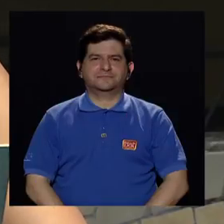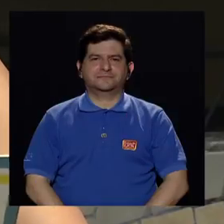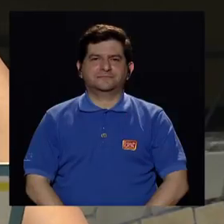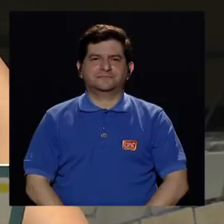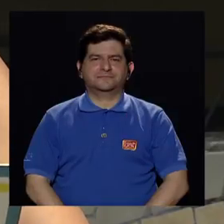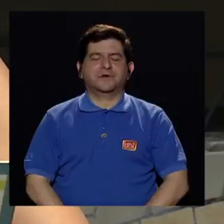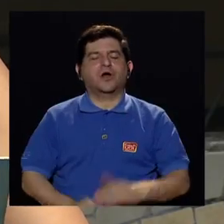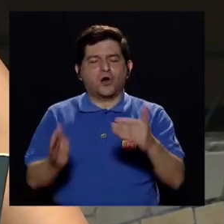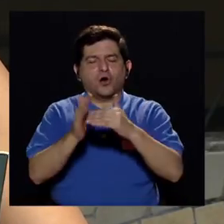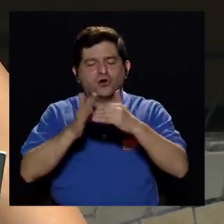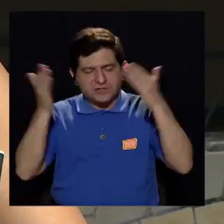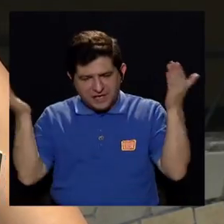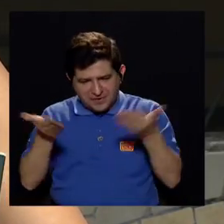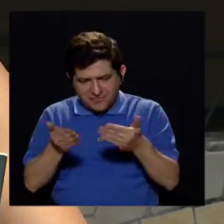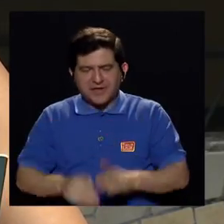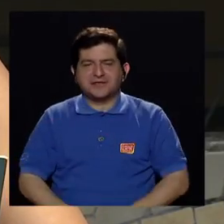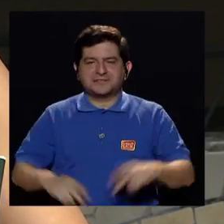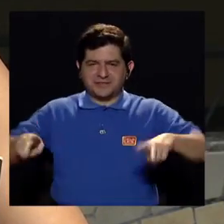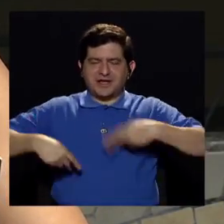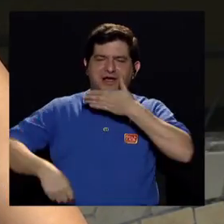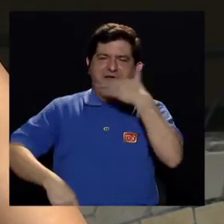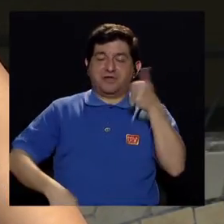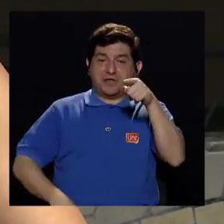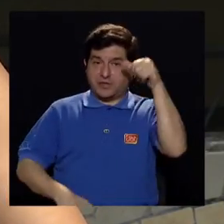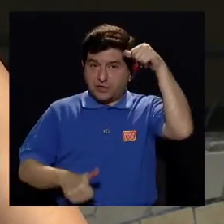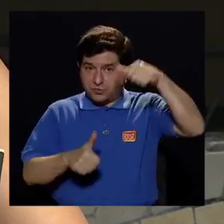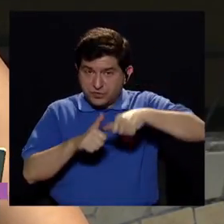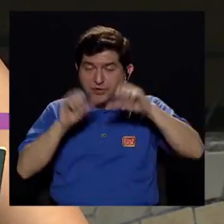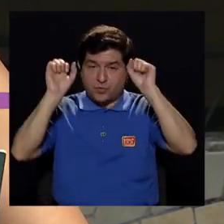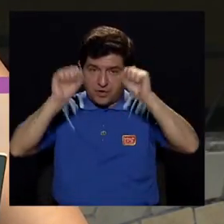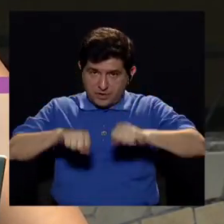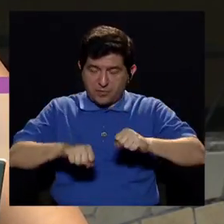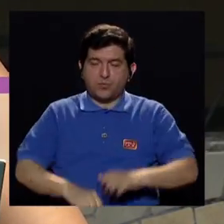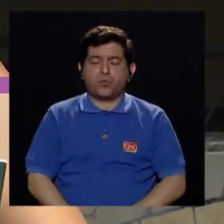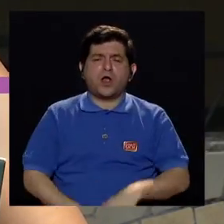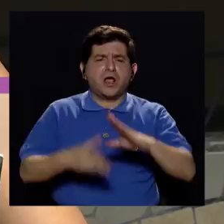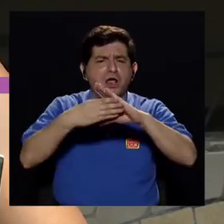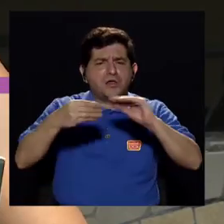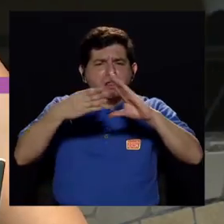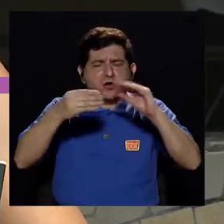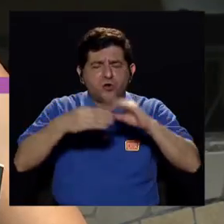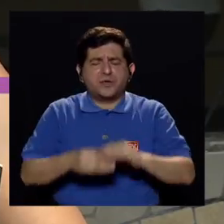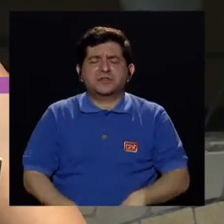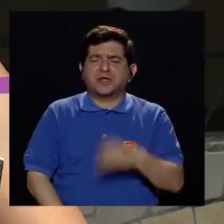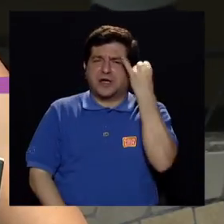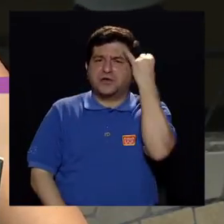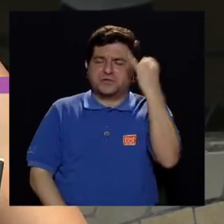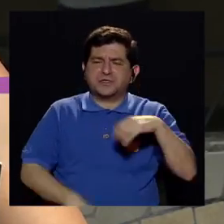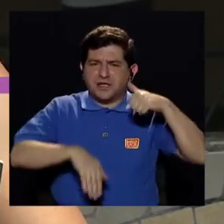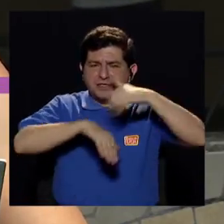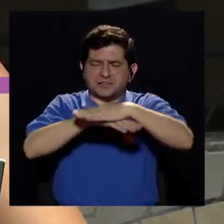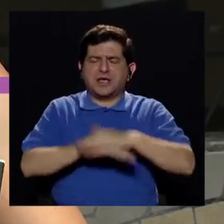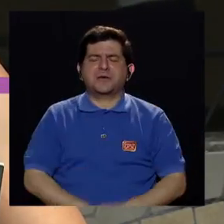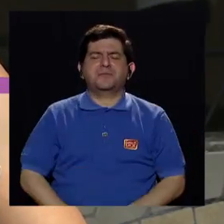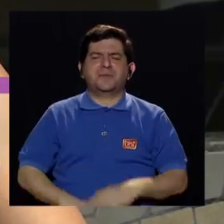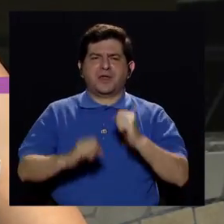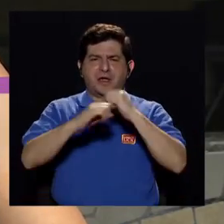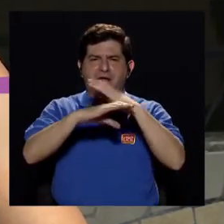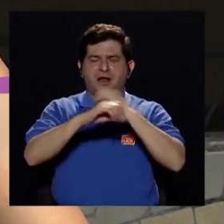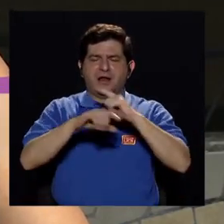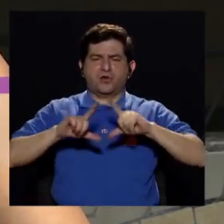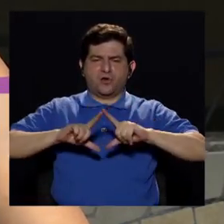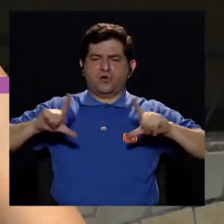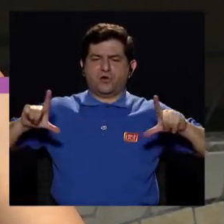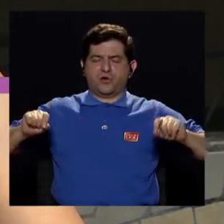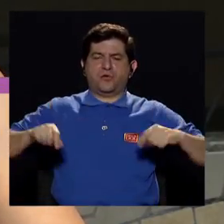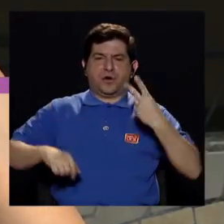Bienvenidos nuevamente a Vivir Mejor. Recuerden que pueden enviarnos sus comentarios o sugerencias a la dirección electrónica que está apareciendo